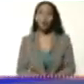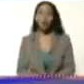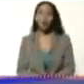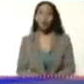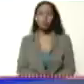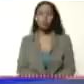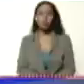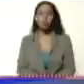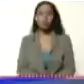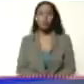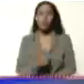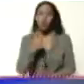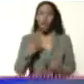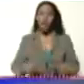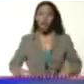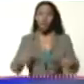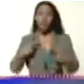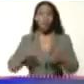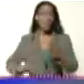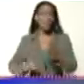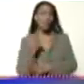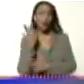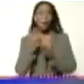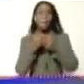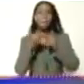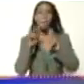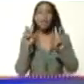con una vida en lo fundamental pacífica.